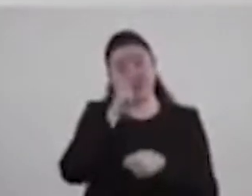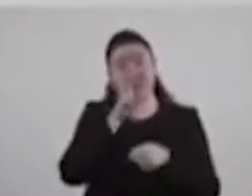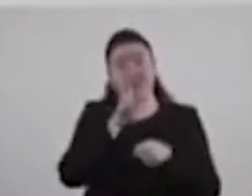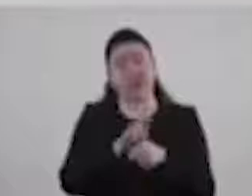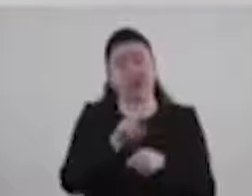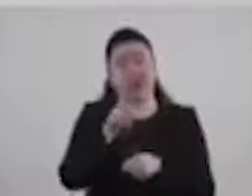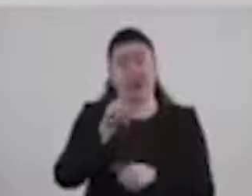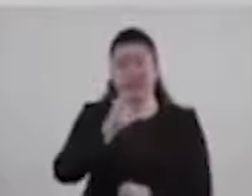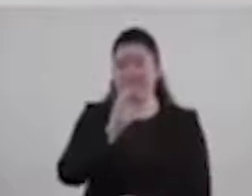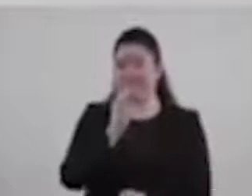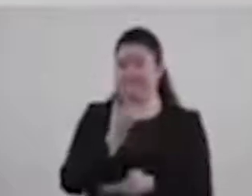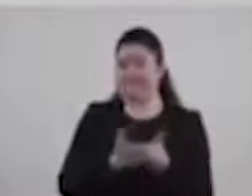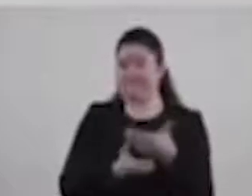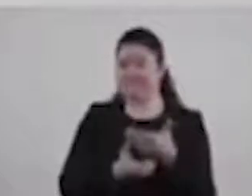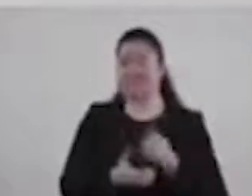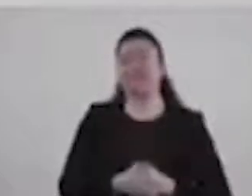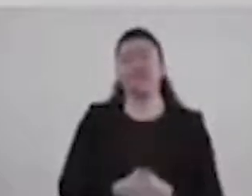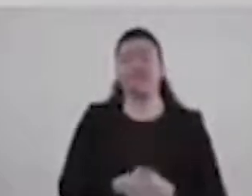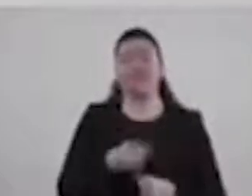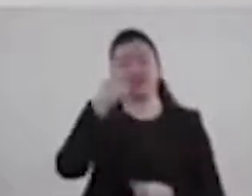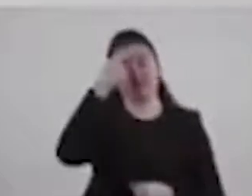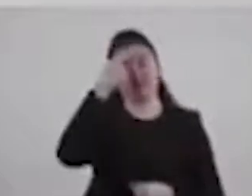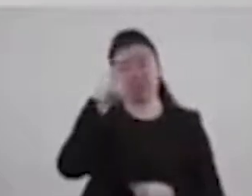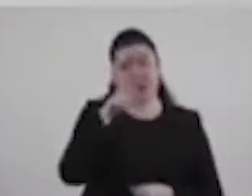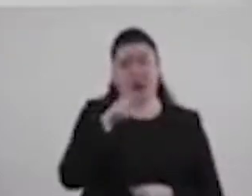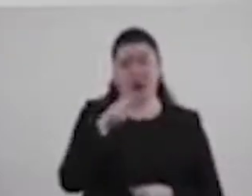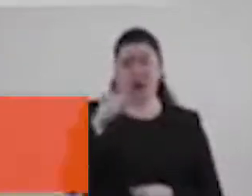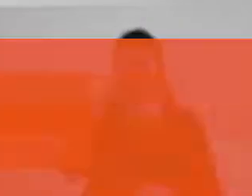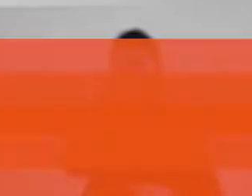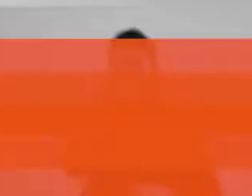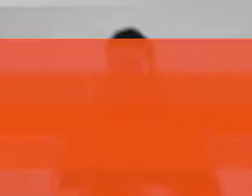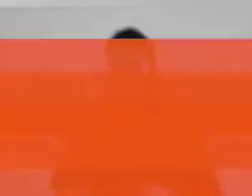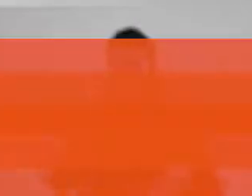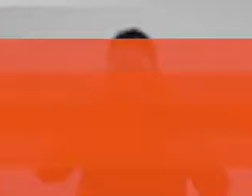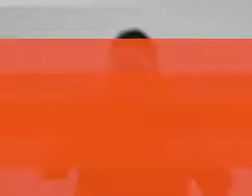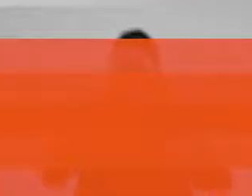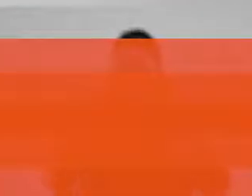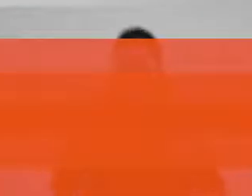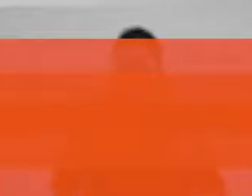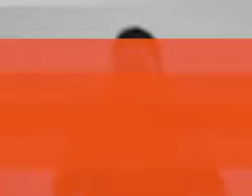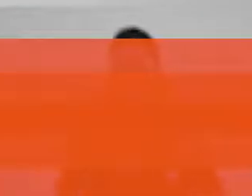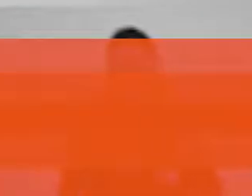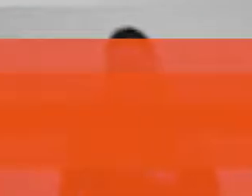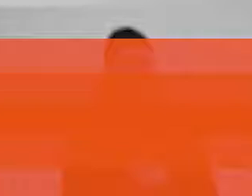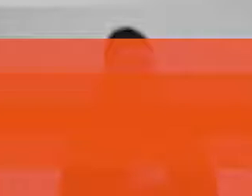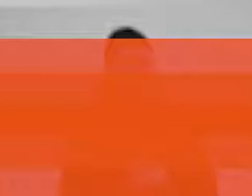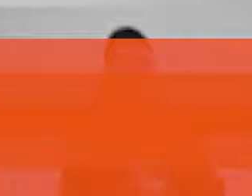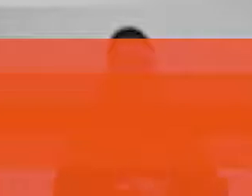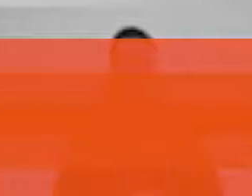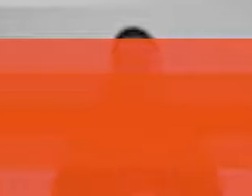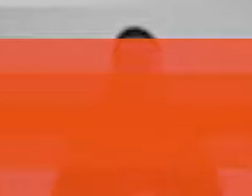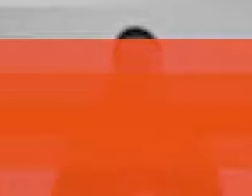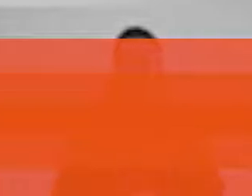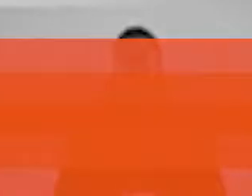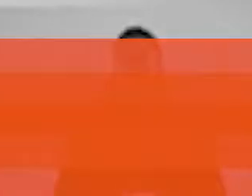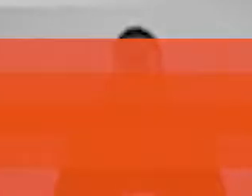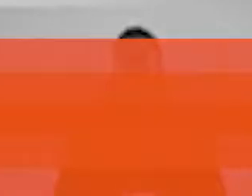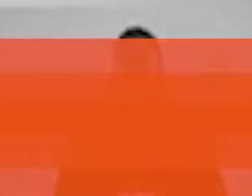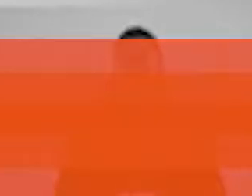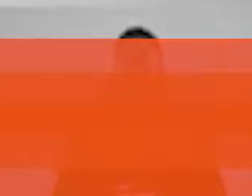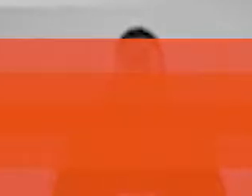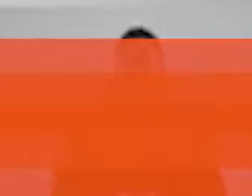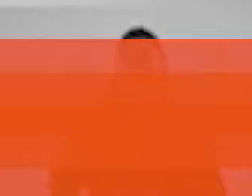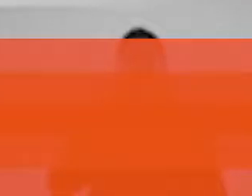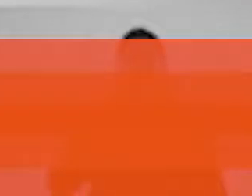esta contratación para llegar al fondo de lo que pasó. La Fiscalía tiene